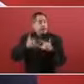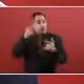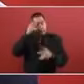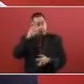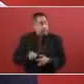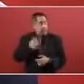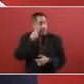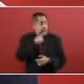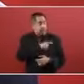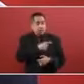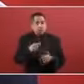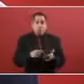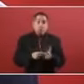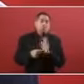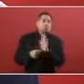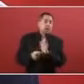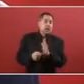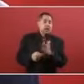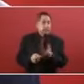esto.